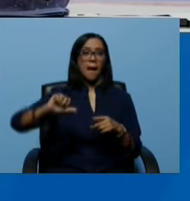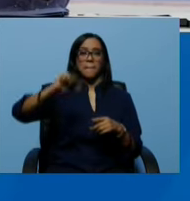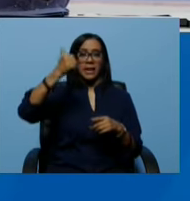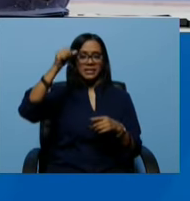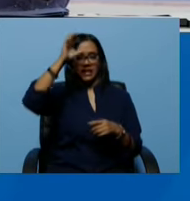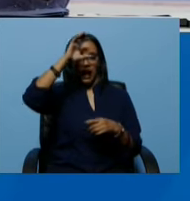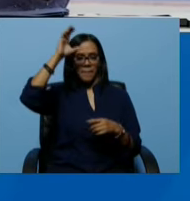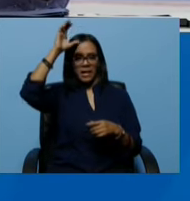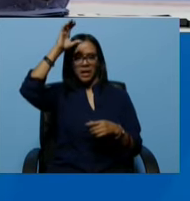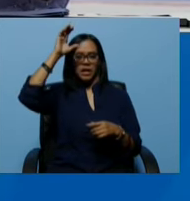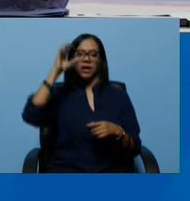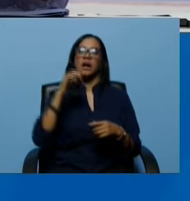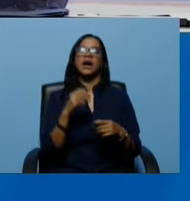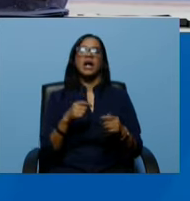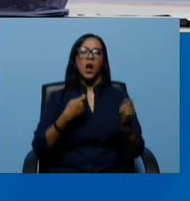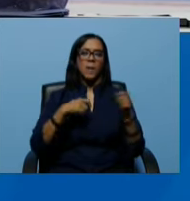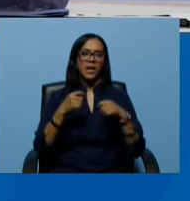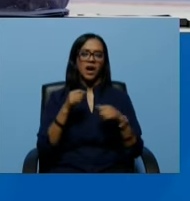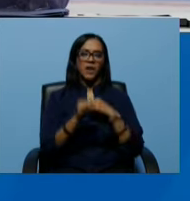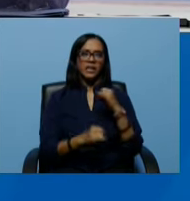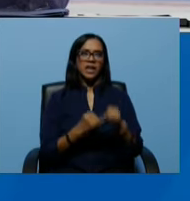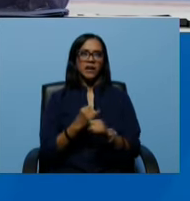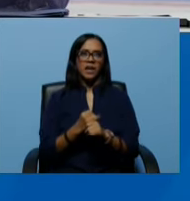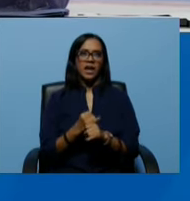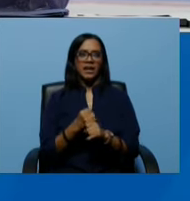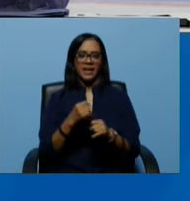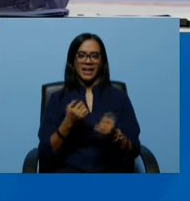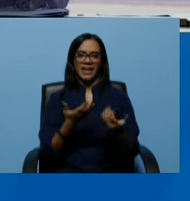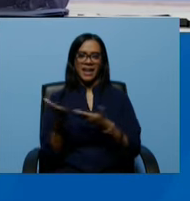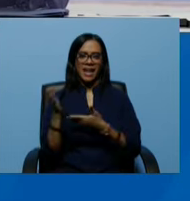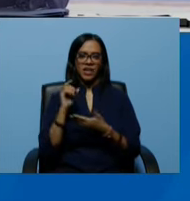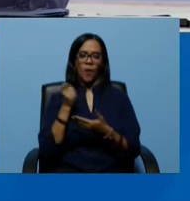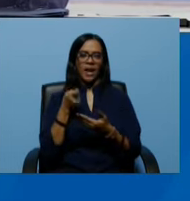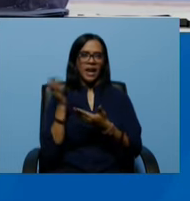calidad en los mercados internacionales. Adelante, Guarena.